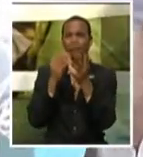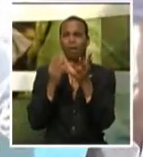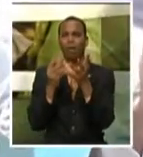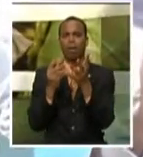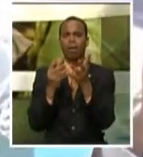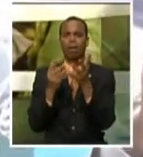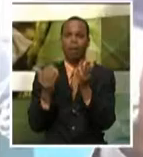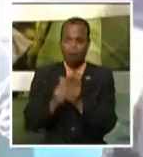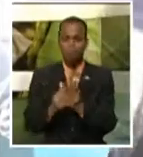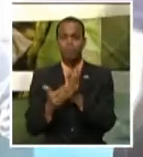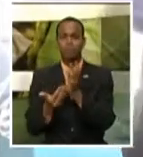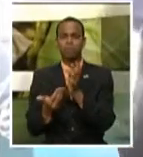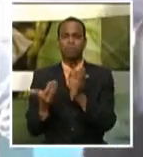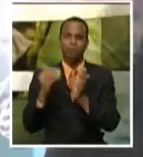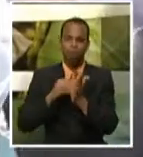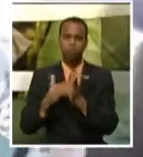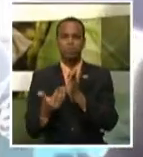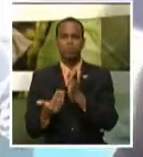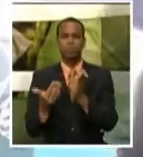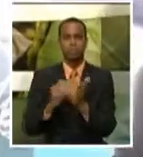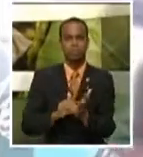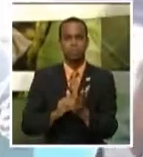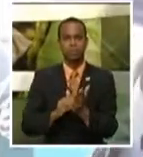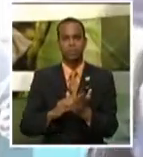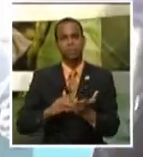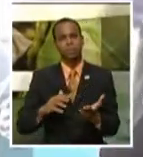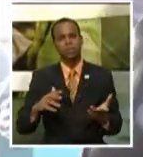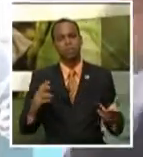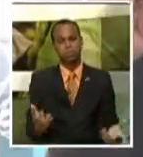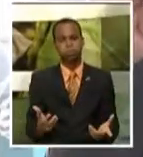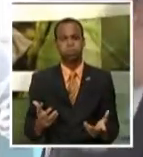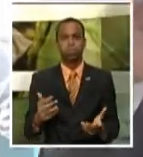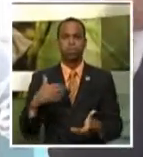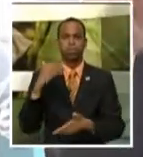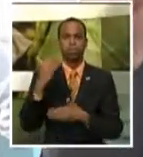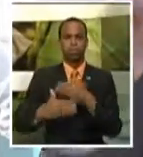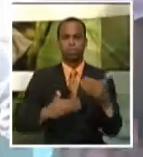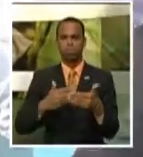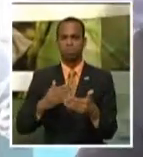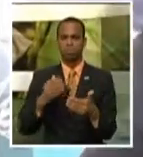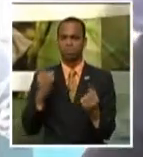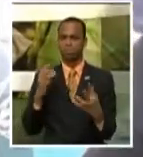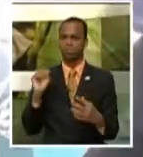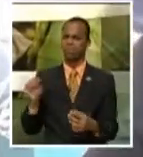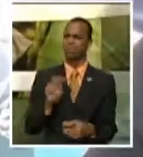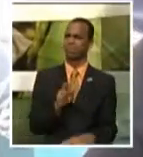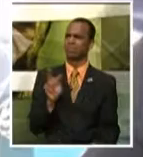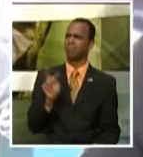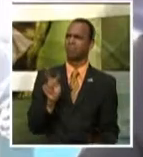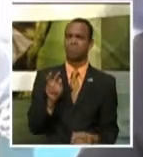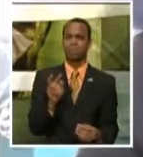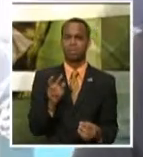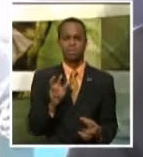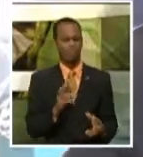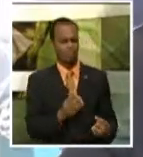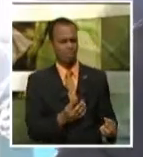sobreedad, son más viejos que el resto de los niños y los más pequeños los avergüenzan y también abandonan la